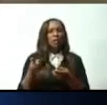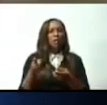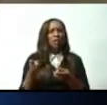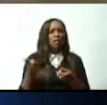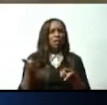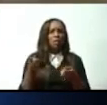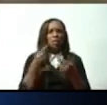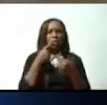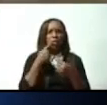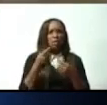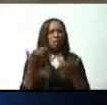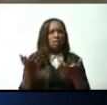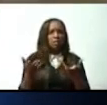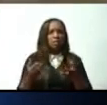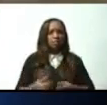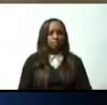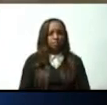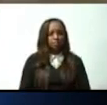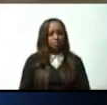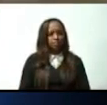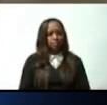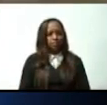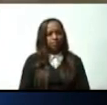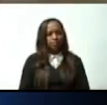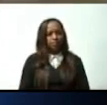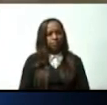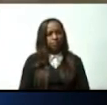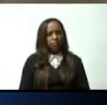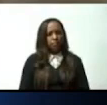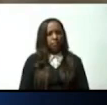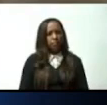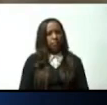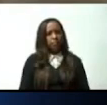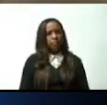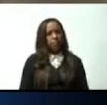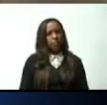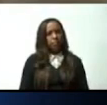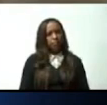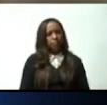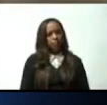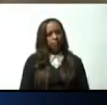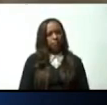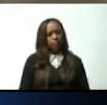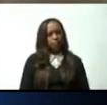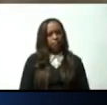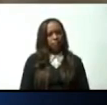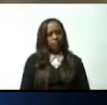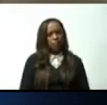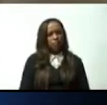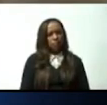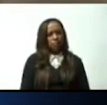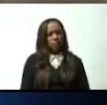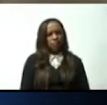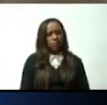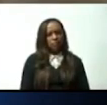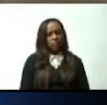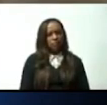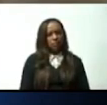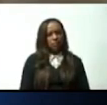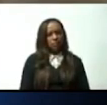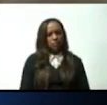una resolución que la República Dominicana apoya el aborto y que la República